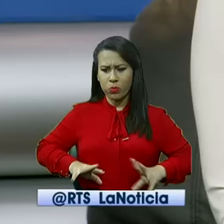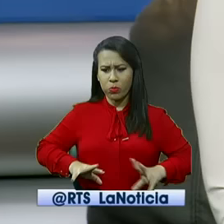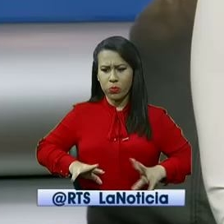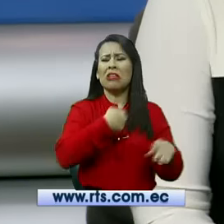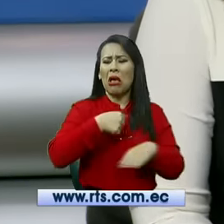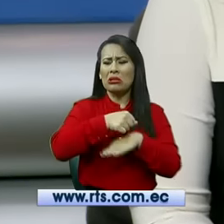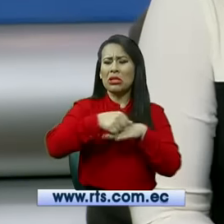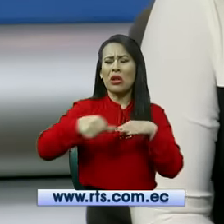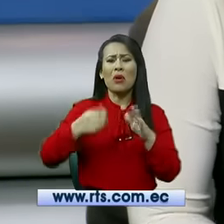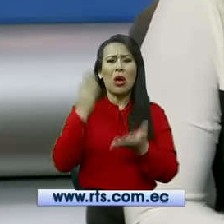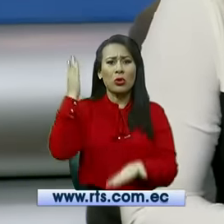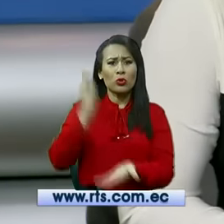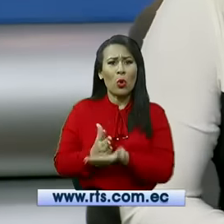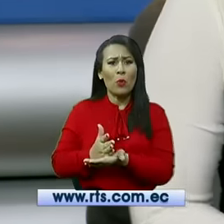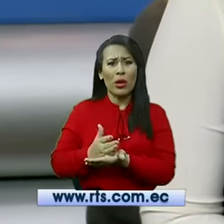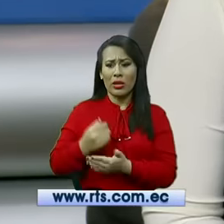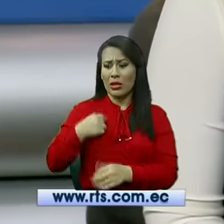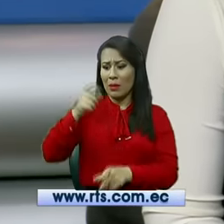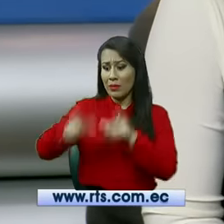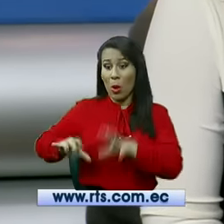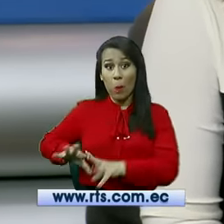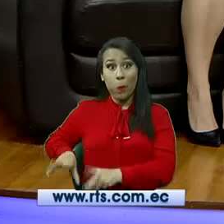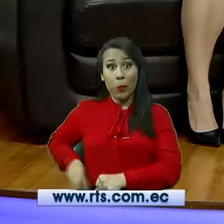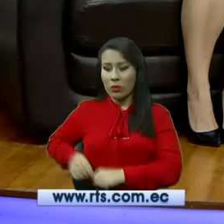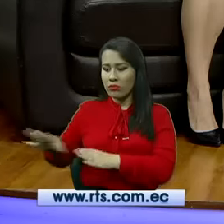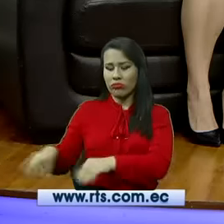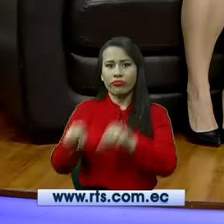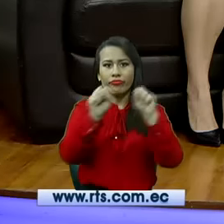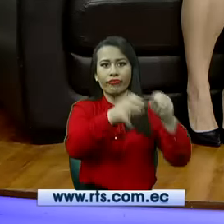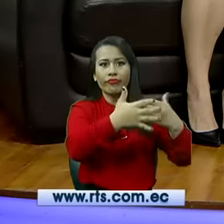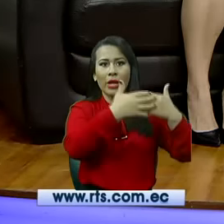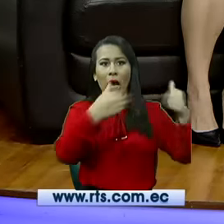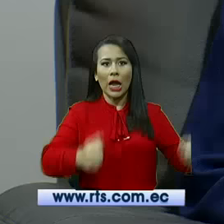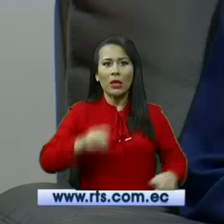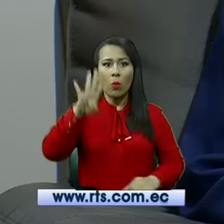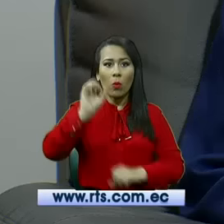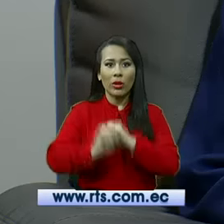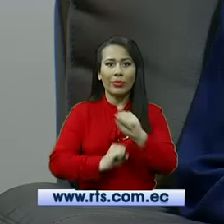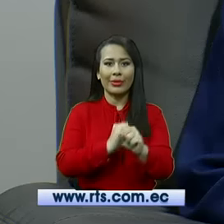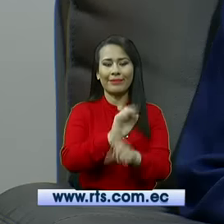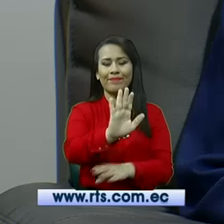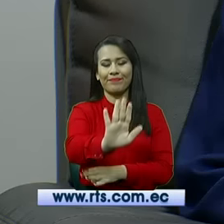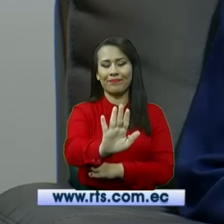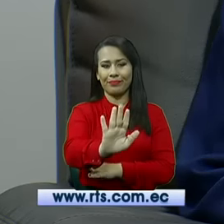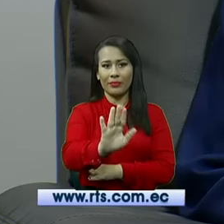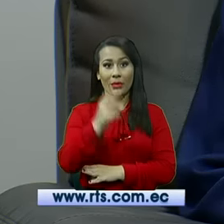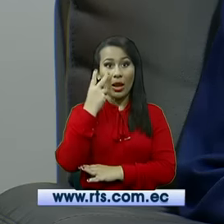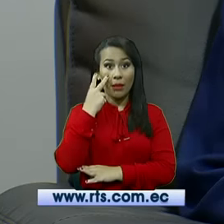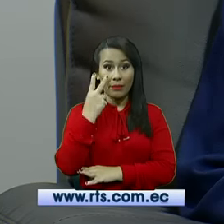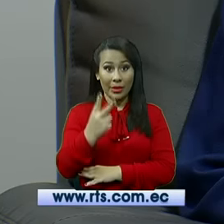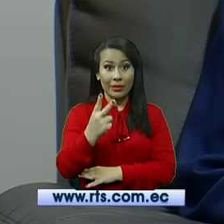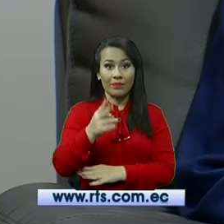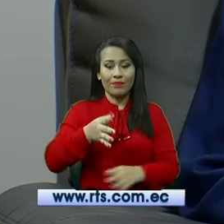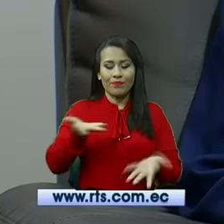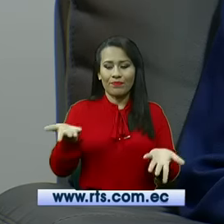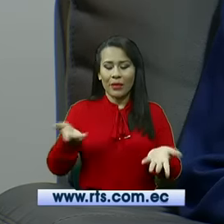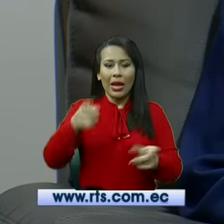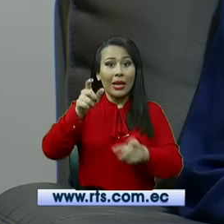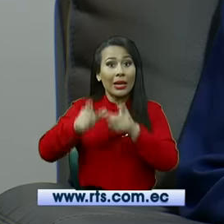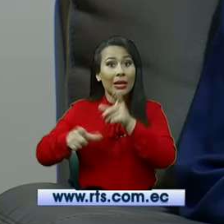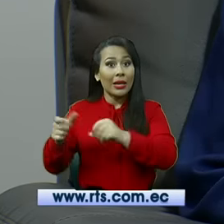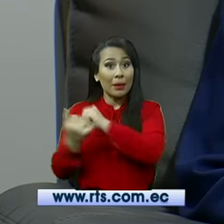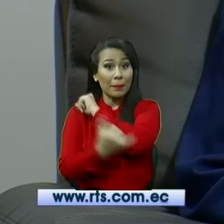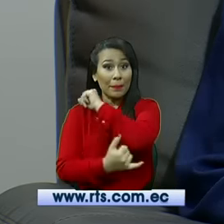aplicaría 40 años de cárcel en Casos de peculado la vida de los pueblos democráticos